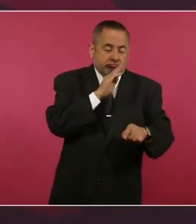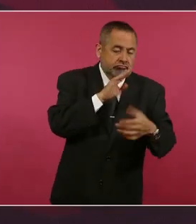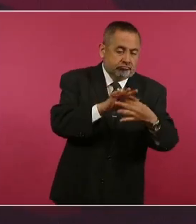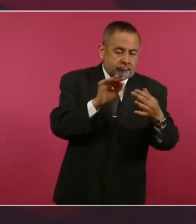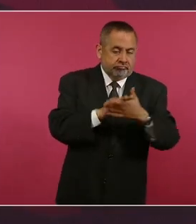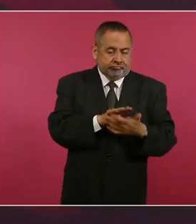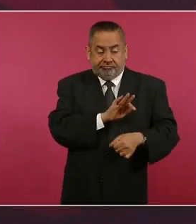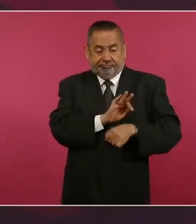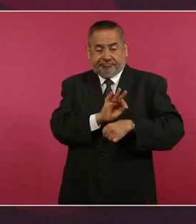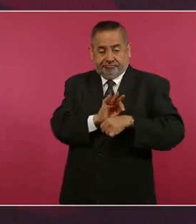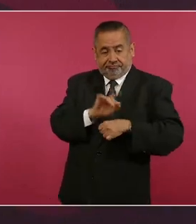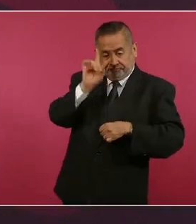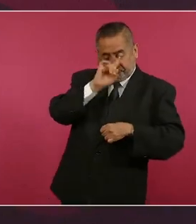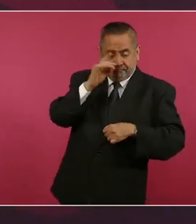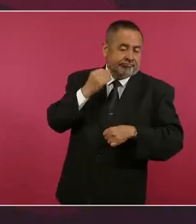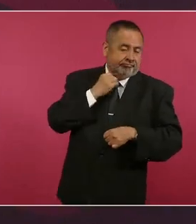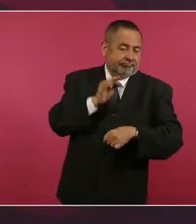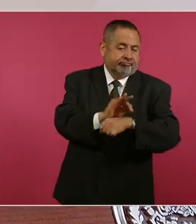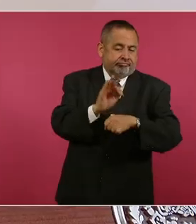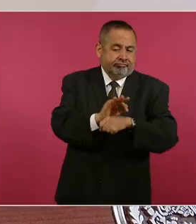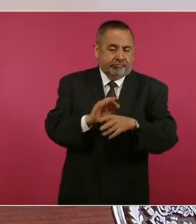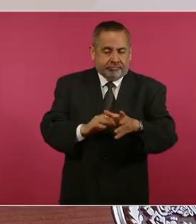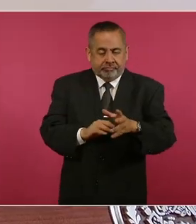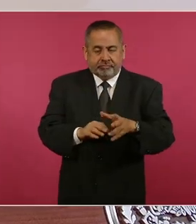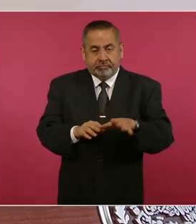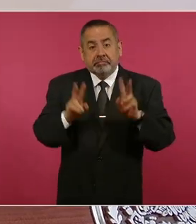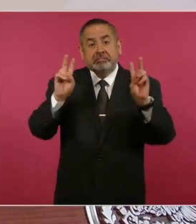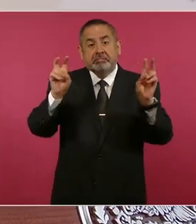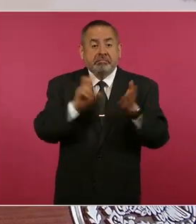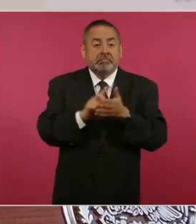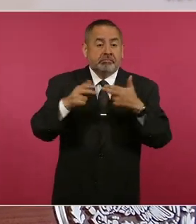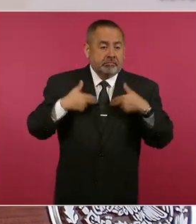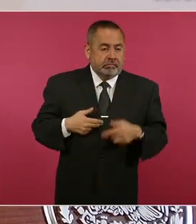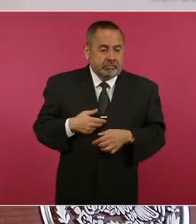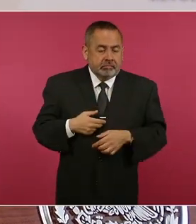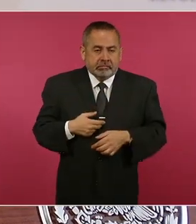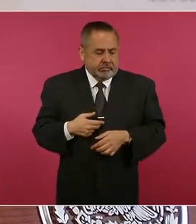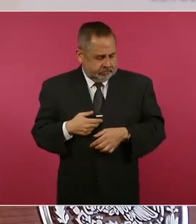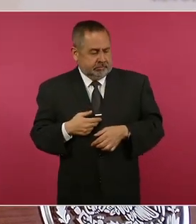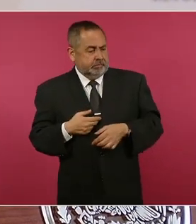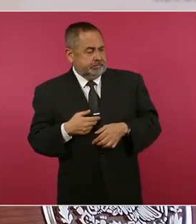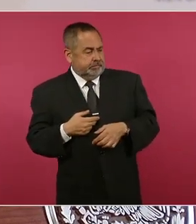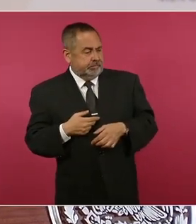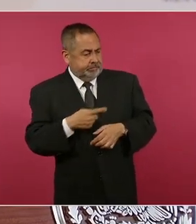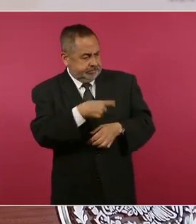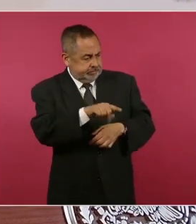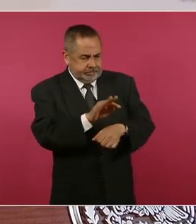de defensores de derechos humanos, ellos mismos